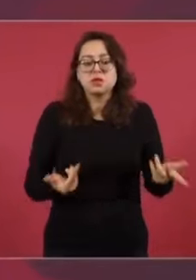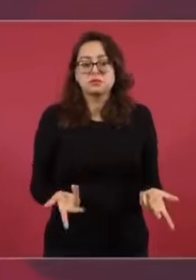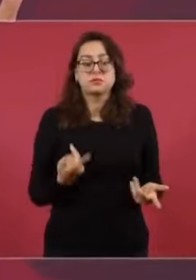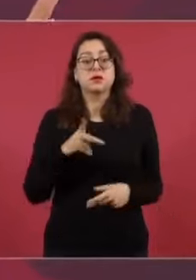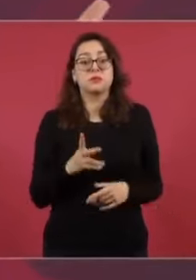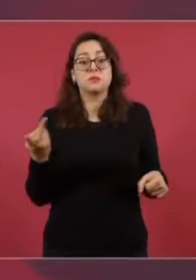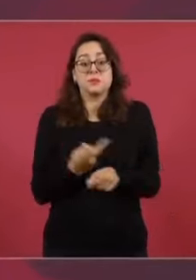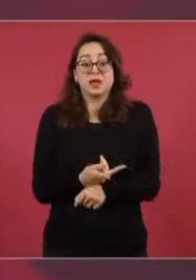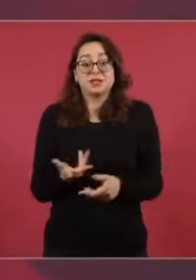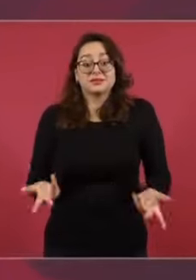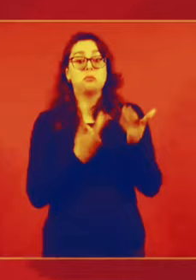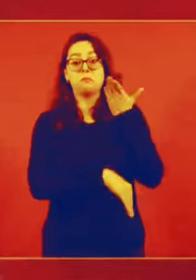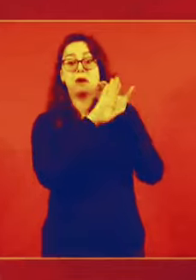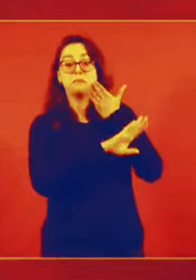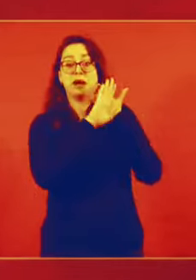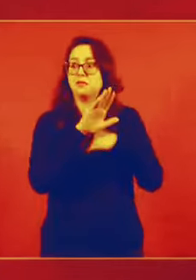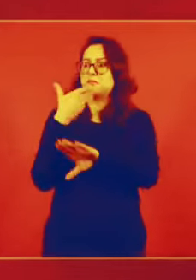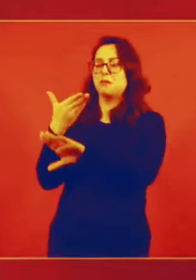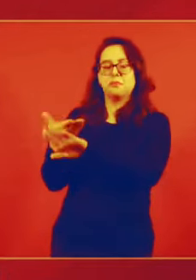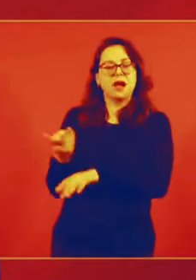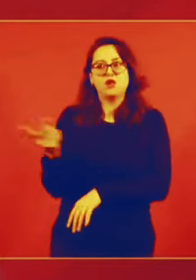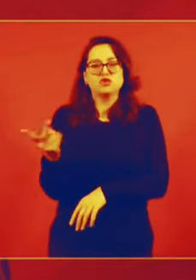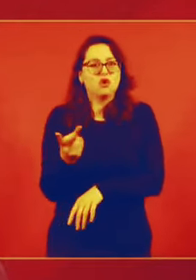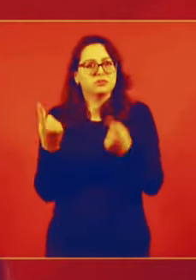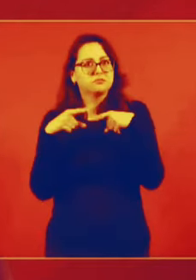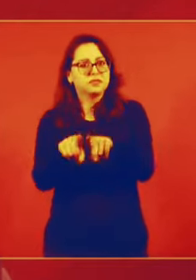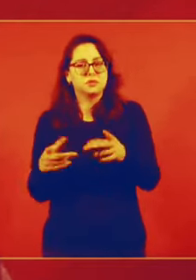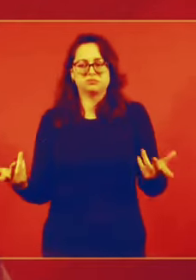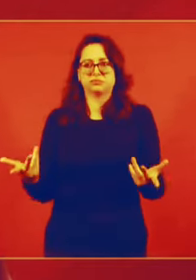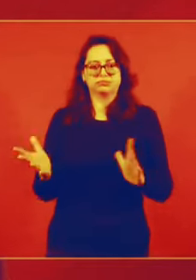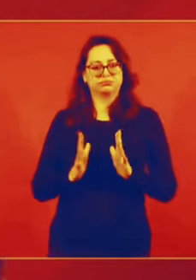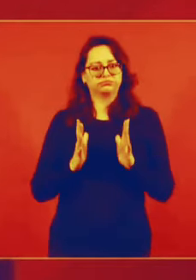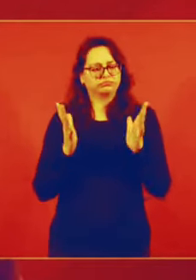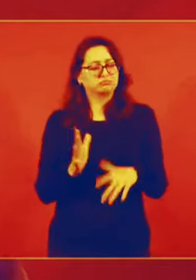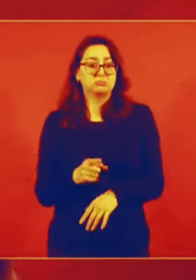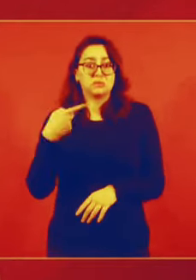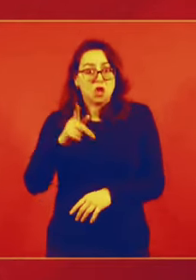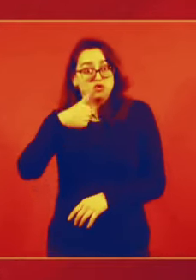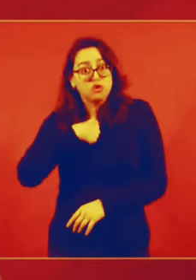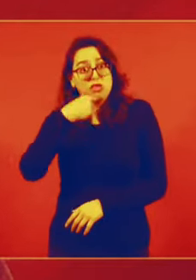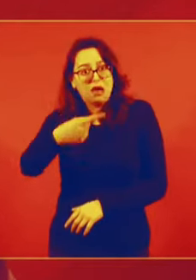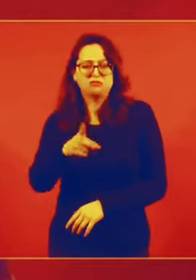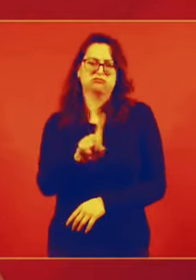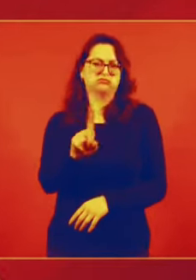a mí y atacan a ella. No